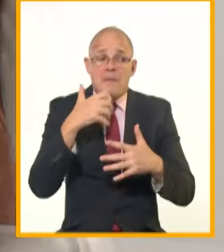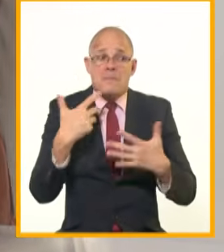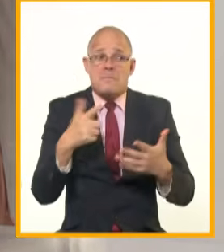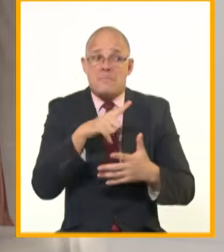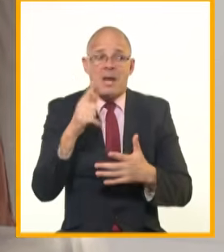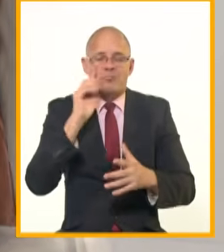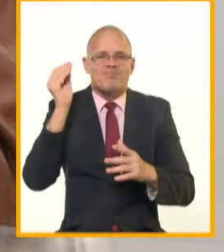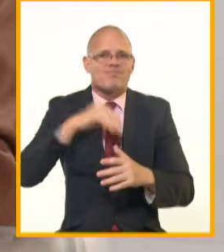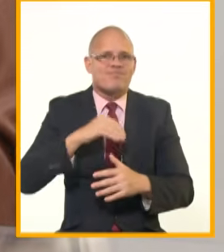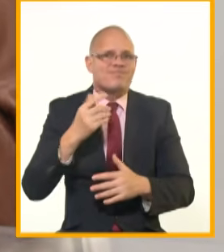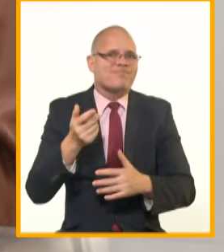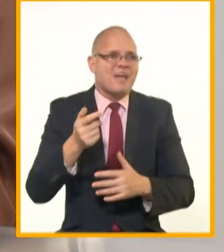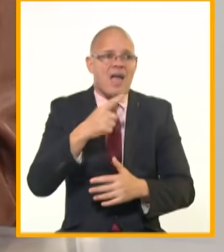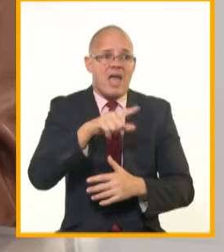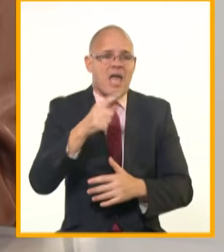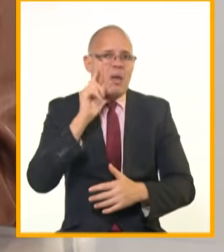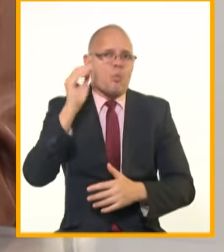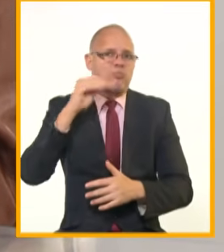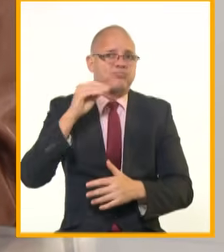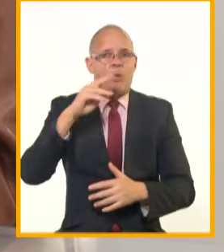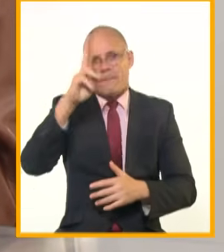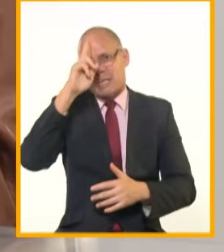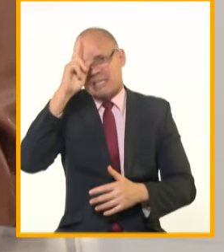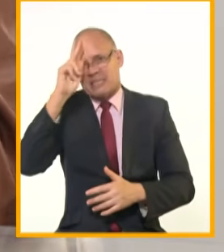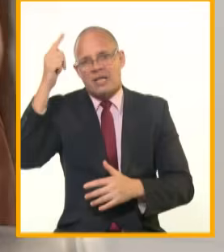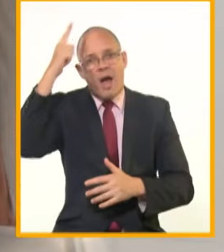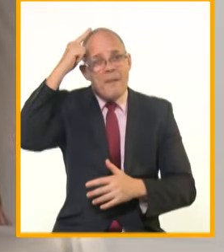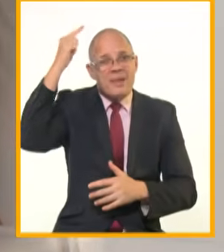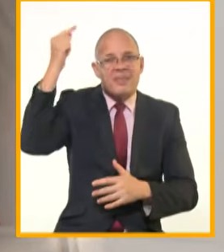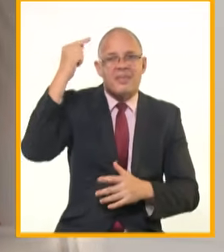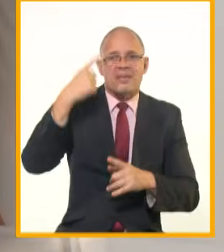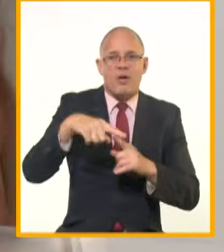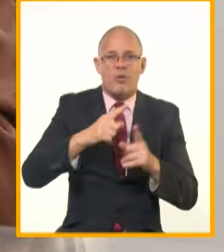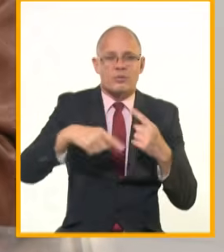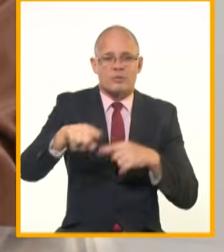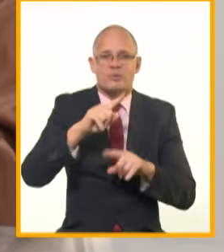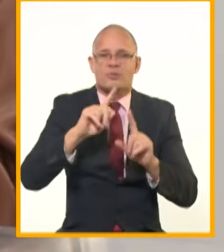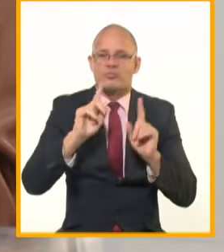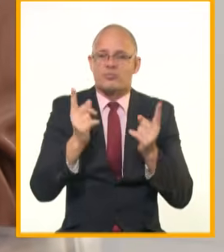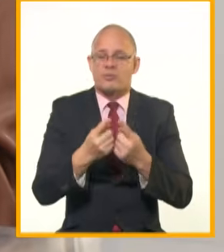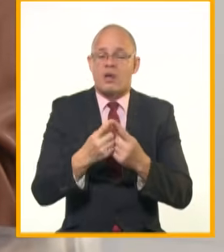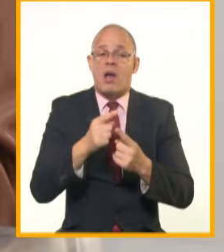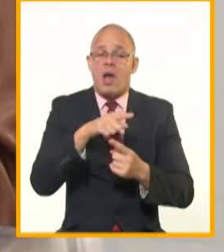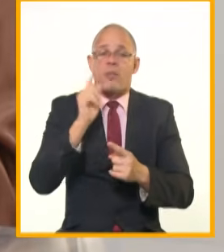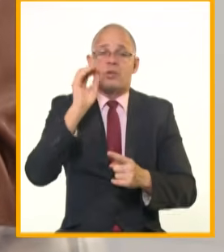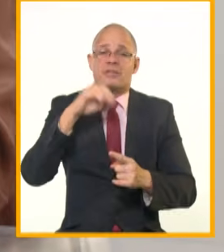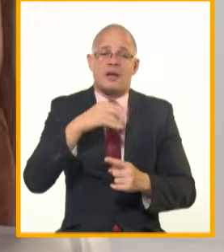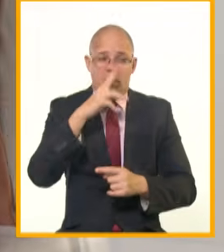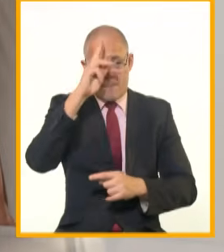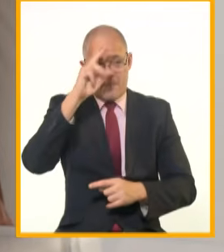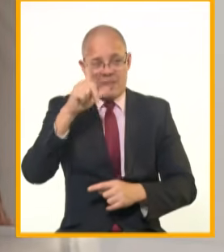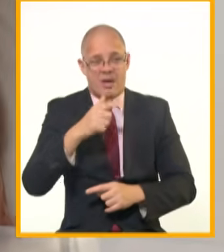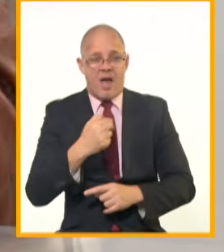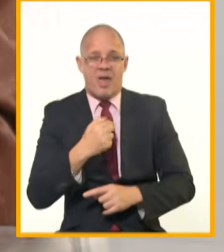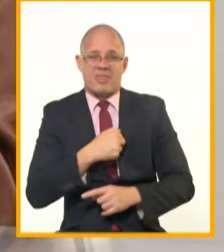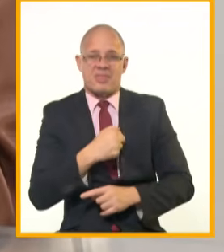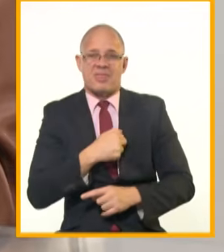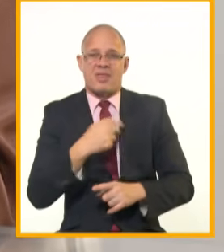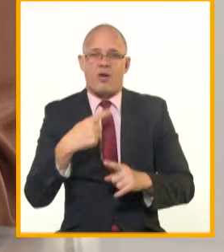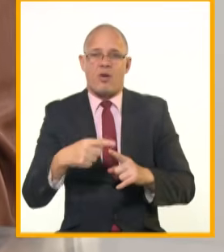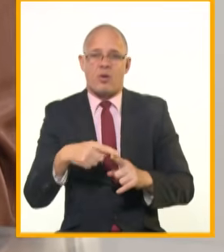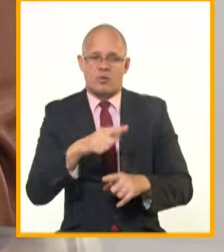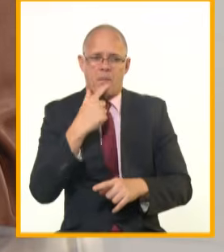especialistas. Tenemos que trabajar en la infraestructura. Nuestros servicios cardiovasculares tienen buen